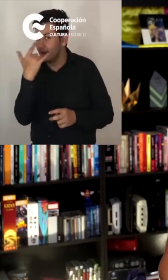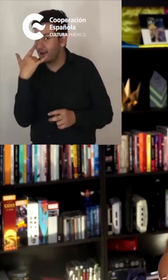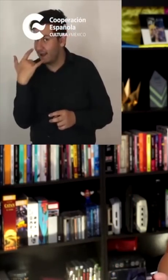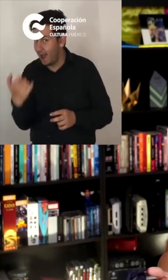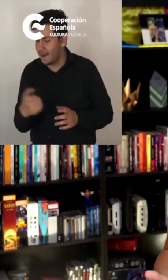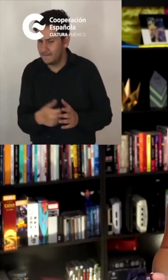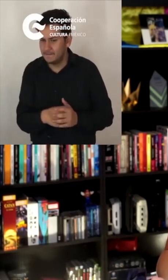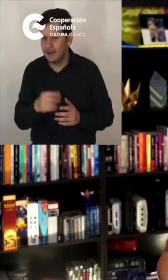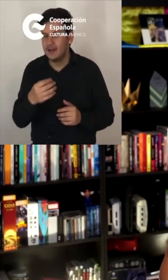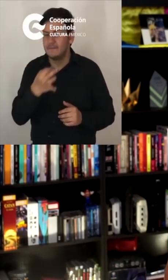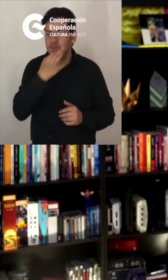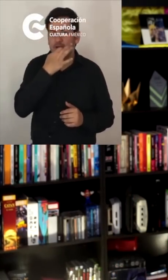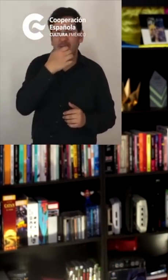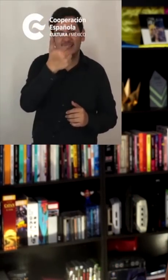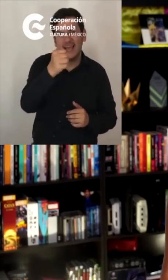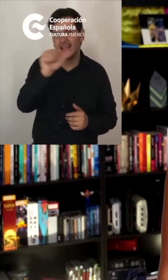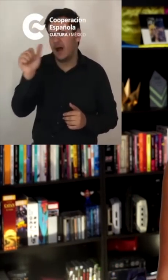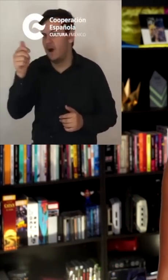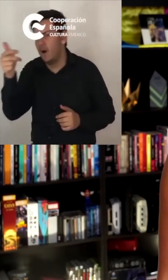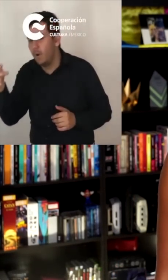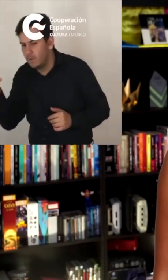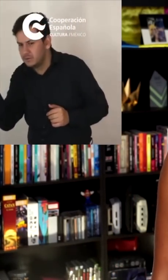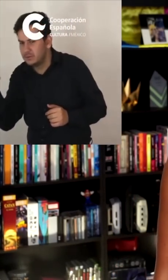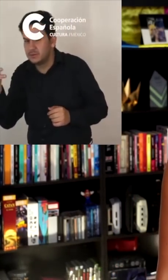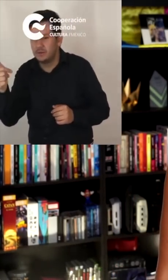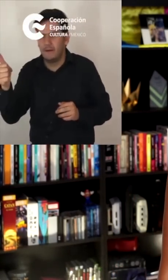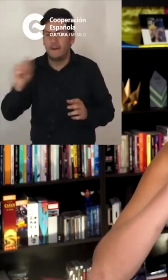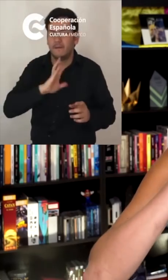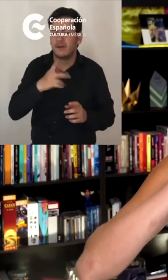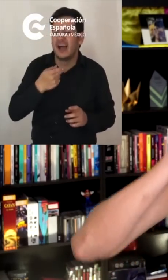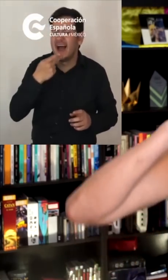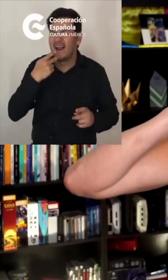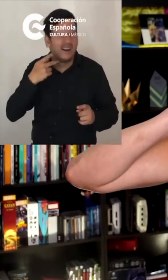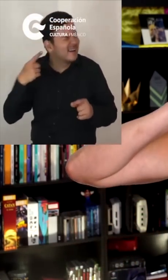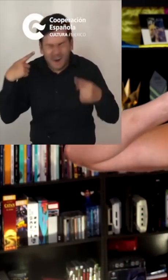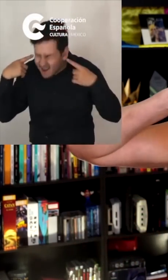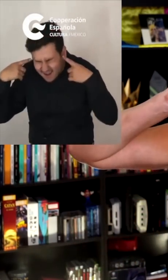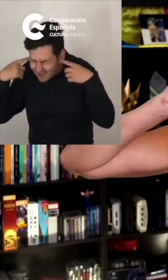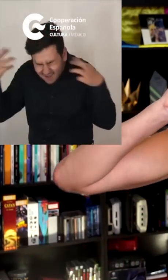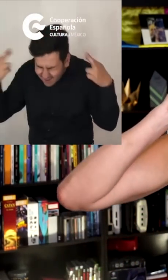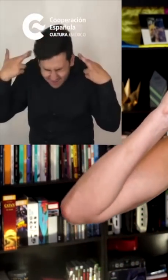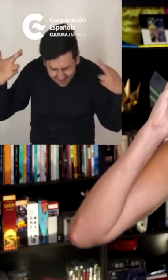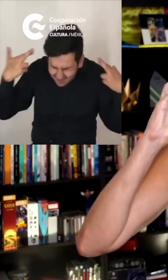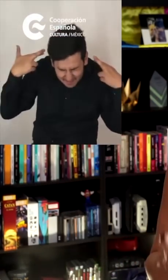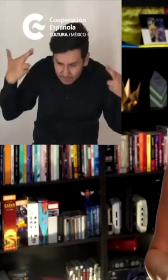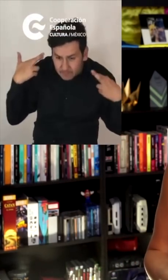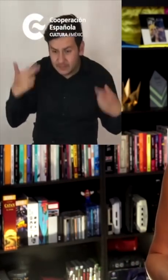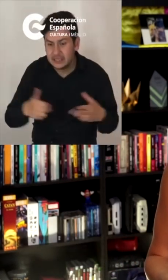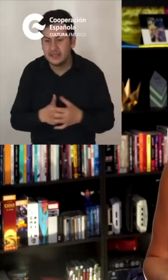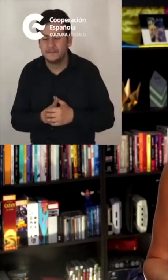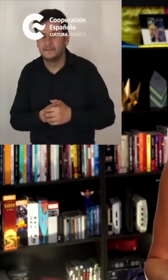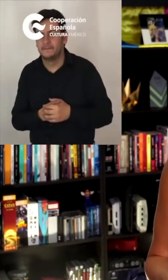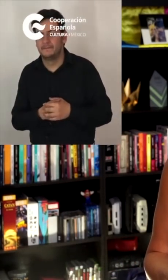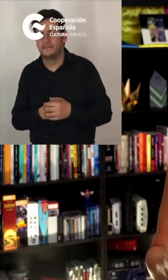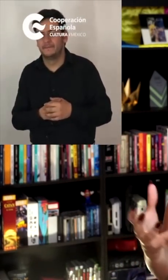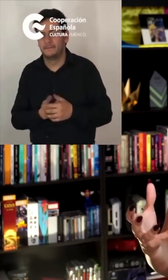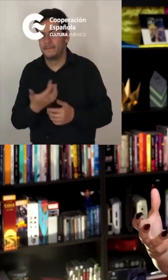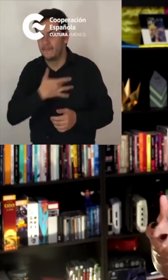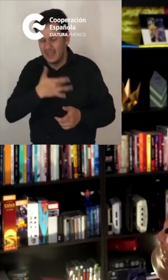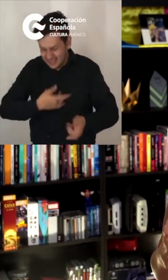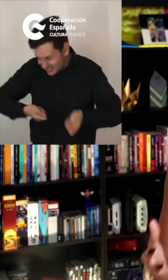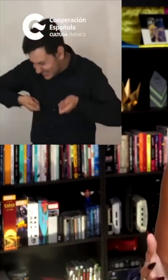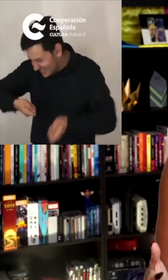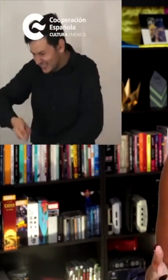Raras. Al minuto 6 u 8 es más o menos cuando arranca el baile del audio mal configurado. Pero no, voy por audífonos. Escuchas gente respirando,